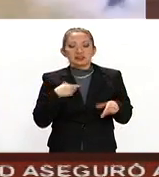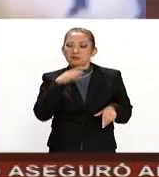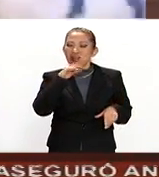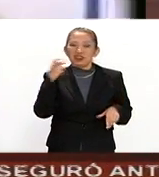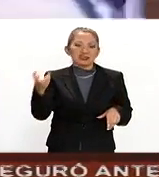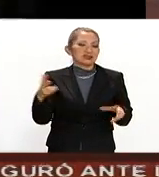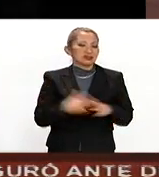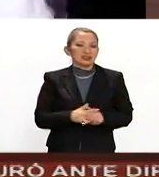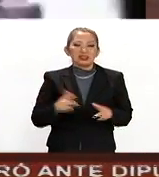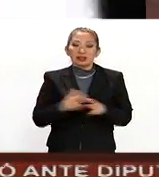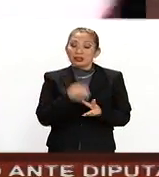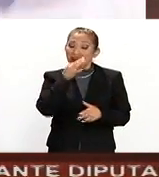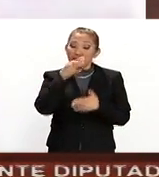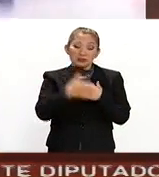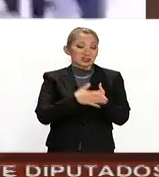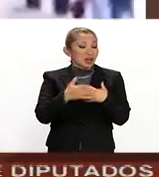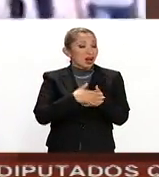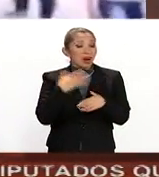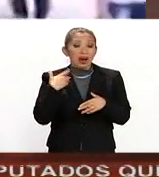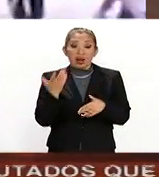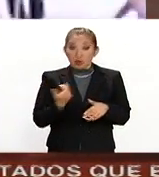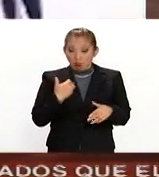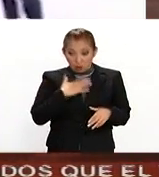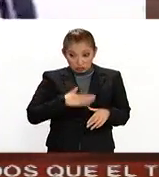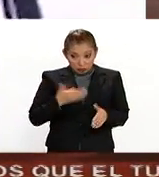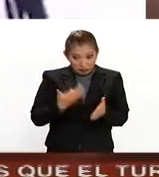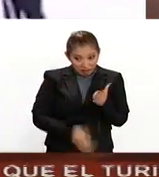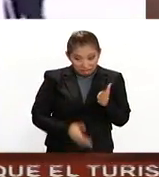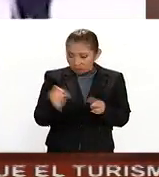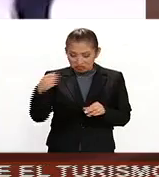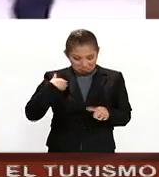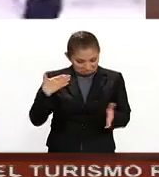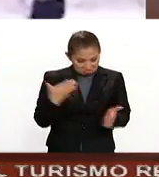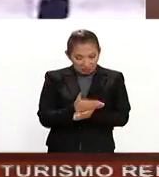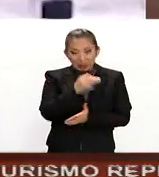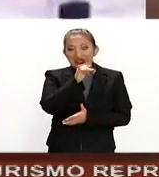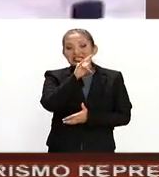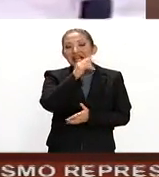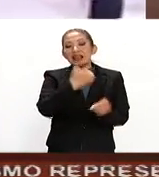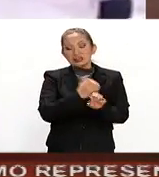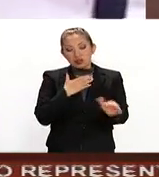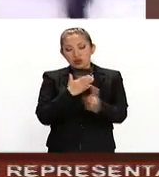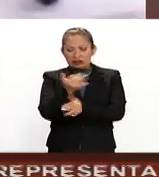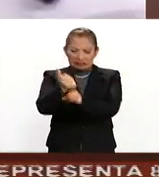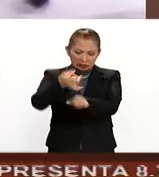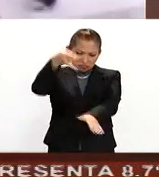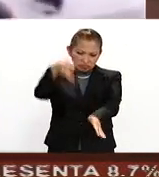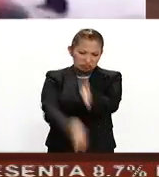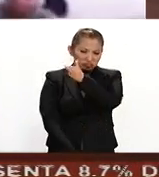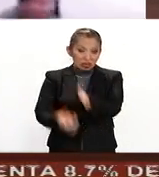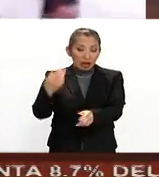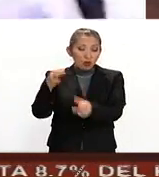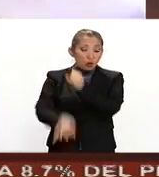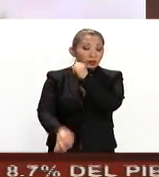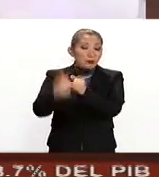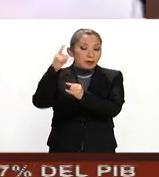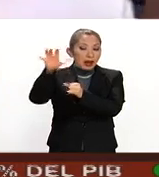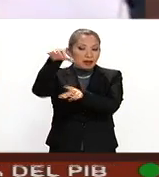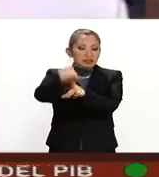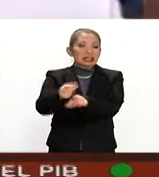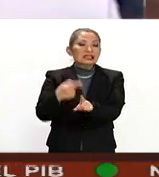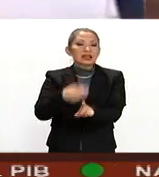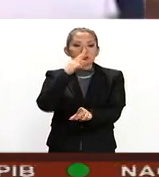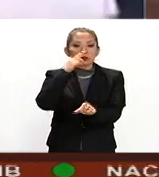hechos violentos y advirtió que no habrá impunidad, por lo que la Fiscalía del Estado llegará hasta las últimas consecuencias y dar con